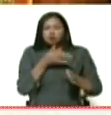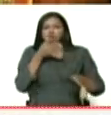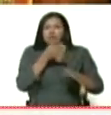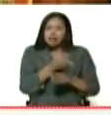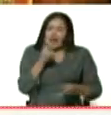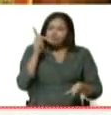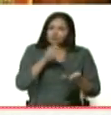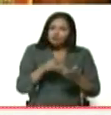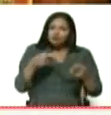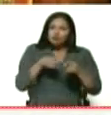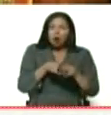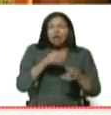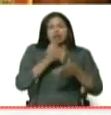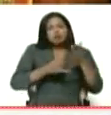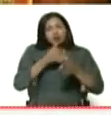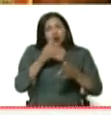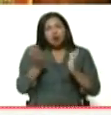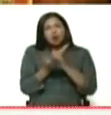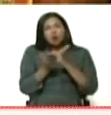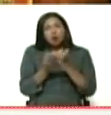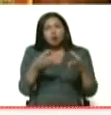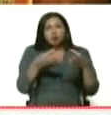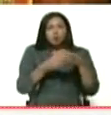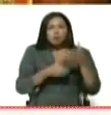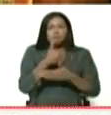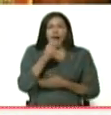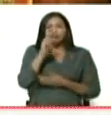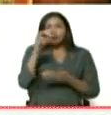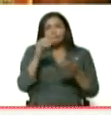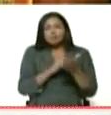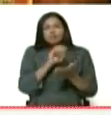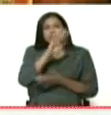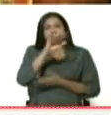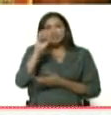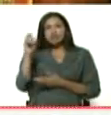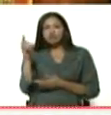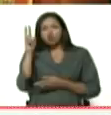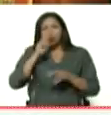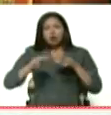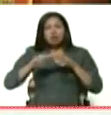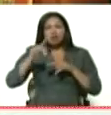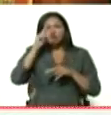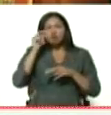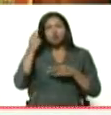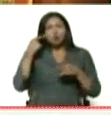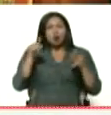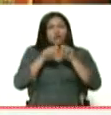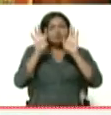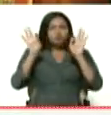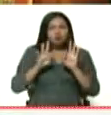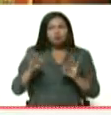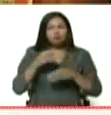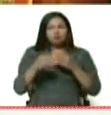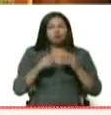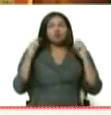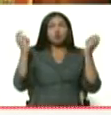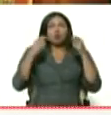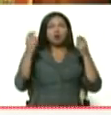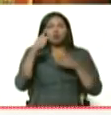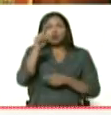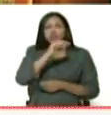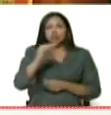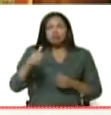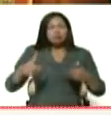escolarizarlos. Ya llevamos un grupo de más de 2.500 niños y niñas en esta jornada de casi una semana